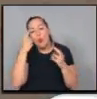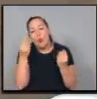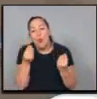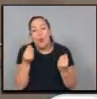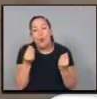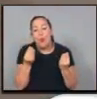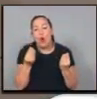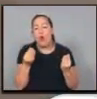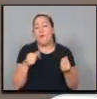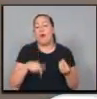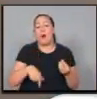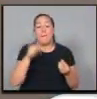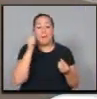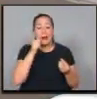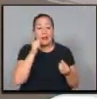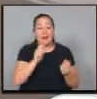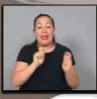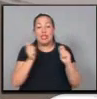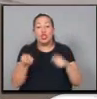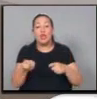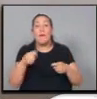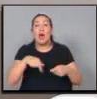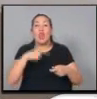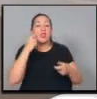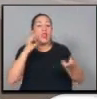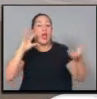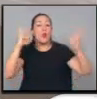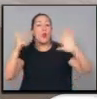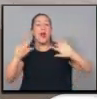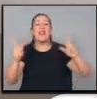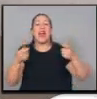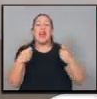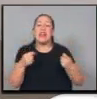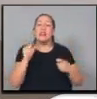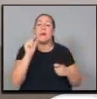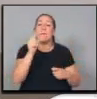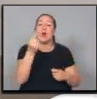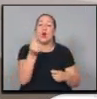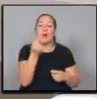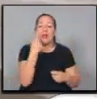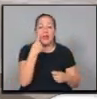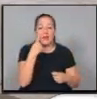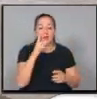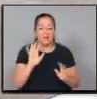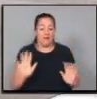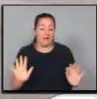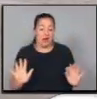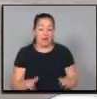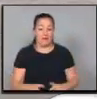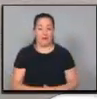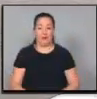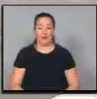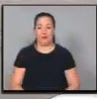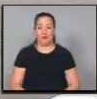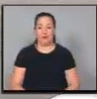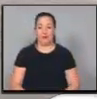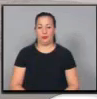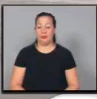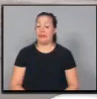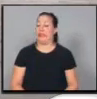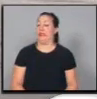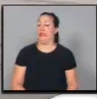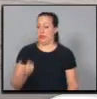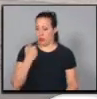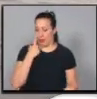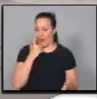opciones en la ciudad de Mar del Plata para días nublados sin gastar demasiado dinero. Claro. Es un desafío, voy a tratar de hacer una listita. Y es un desafío, ¿no?